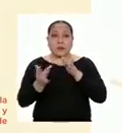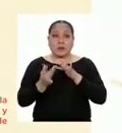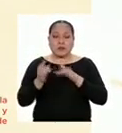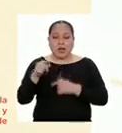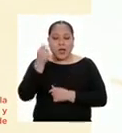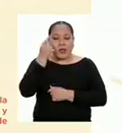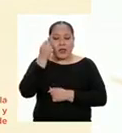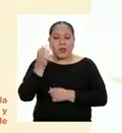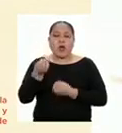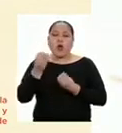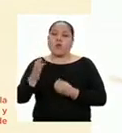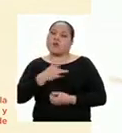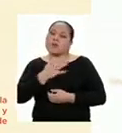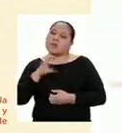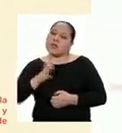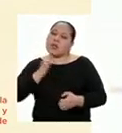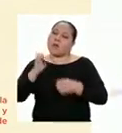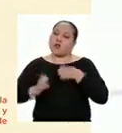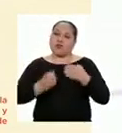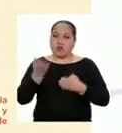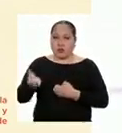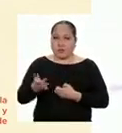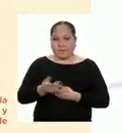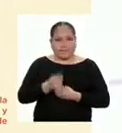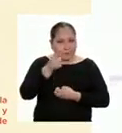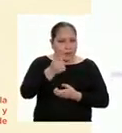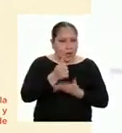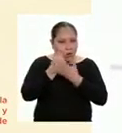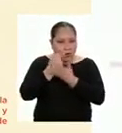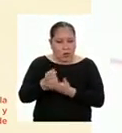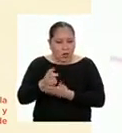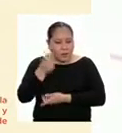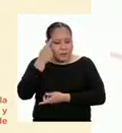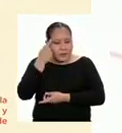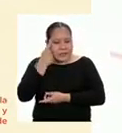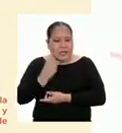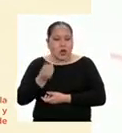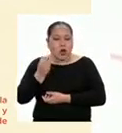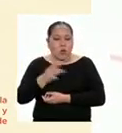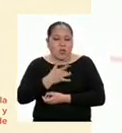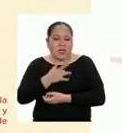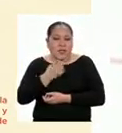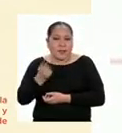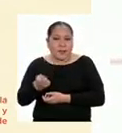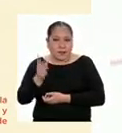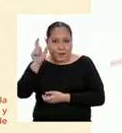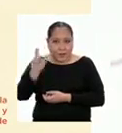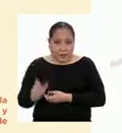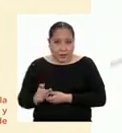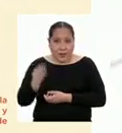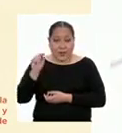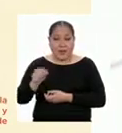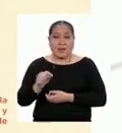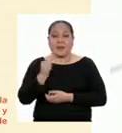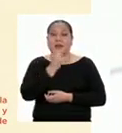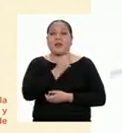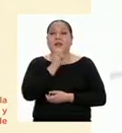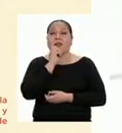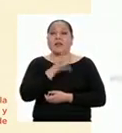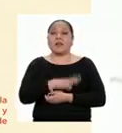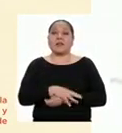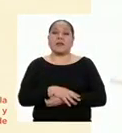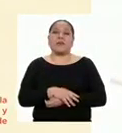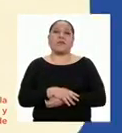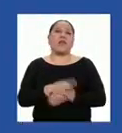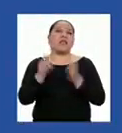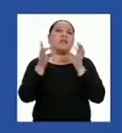el estado emocional del otro, que invita a sentir el estado en que se encuentra el otro. Este párrafo trata sobre la definición